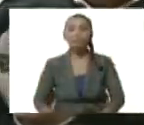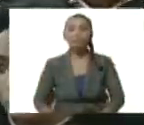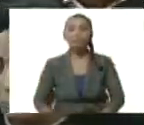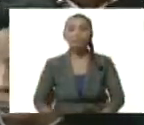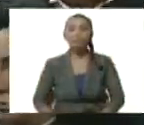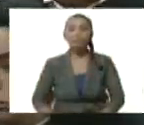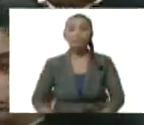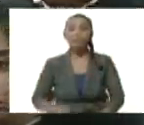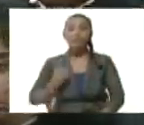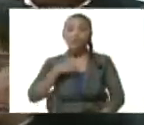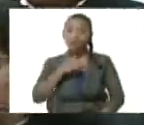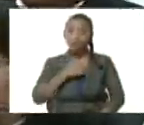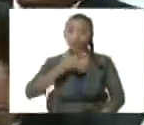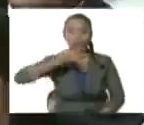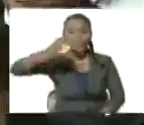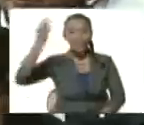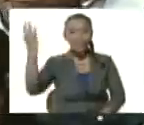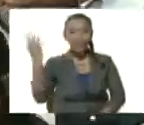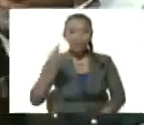Somos de verdad